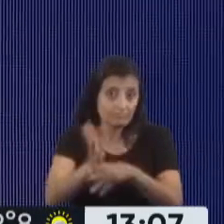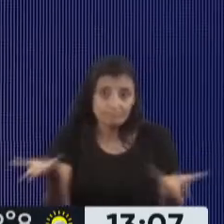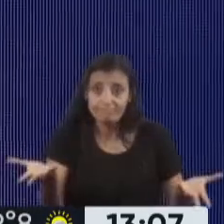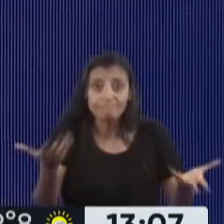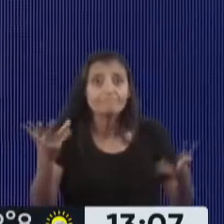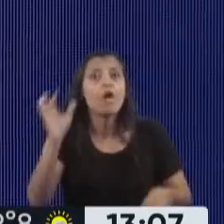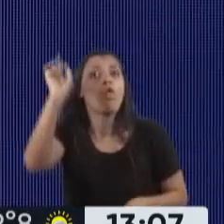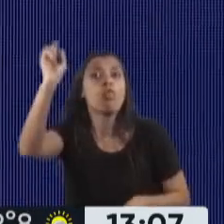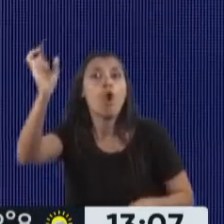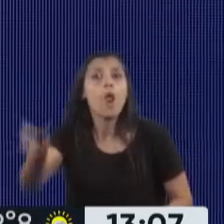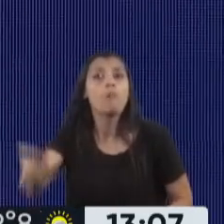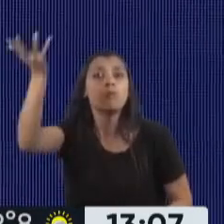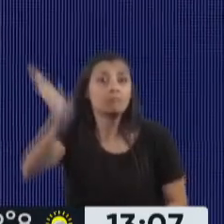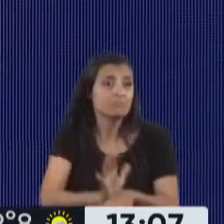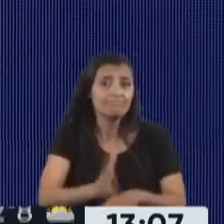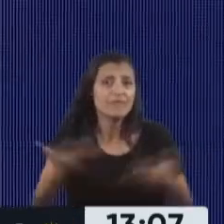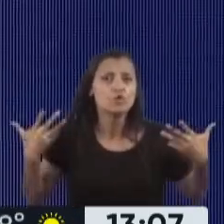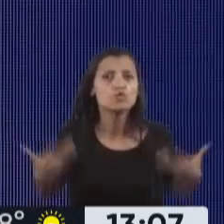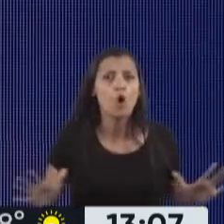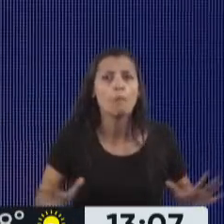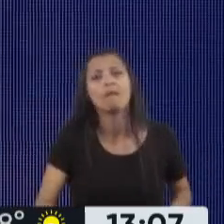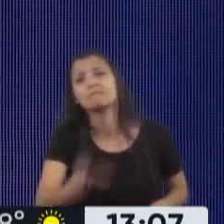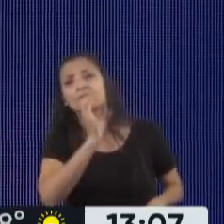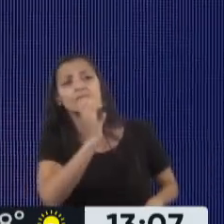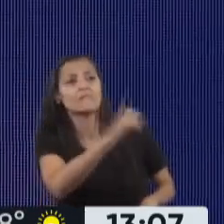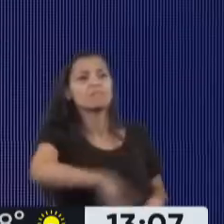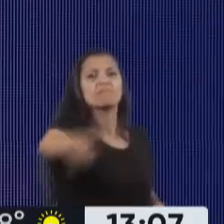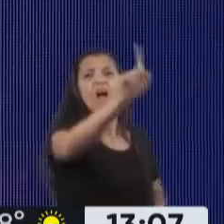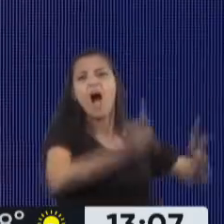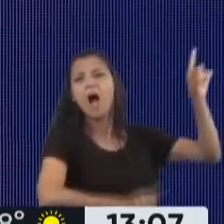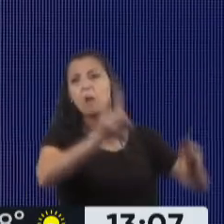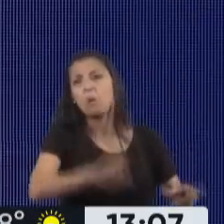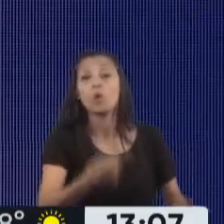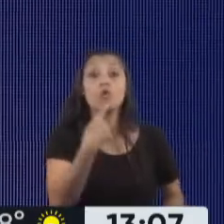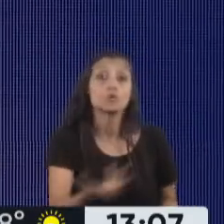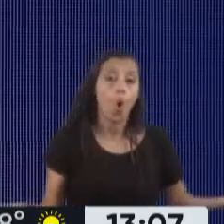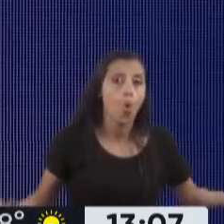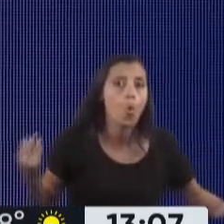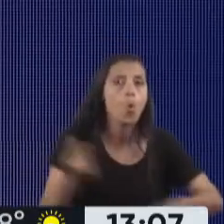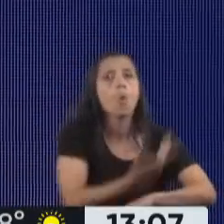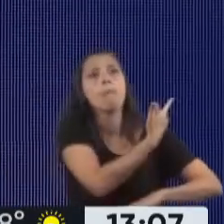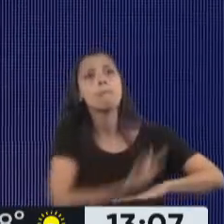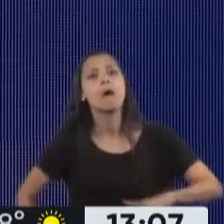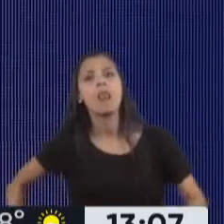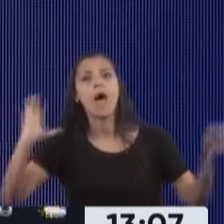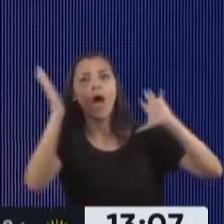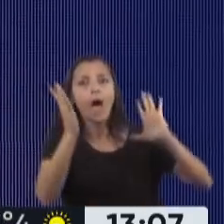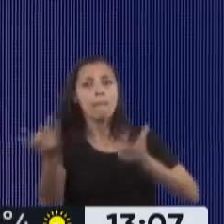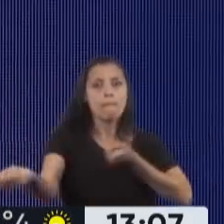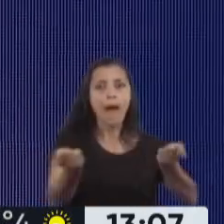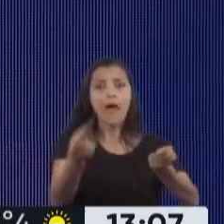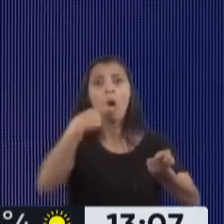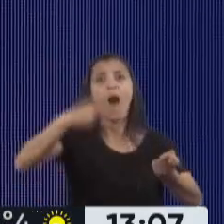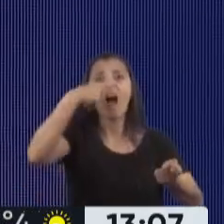que un sinceramiento, porque me causa gracia la deshonestidad intelectual de algunos diciendo, no, Milei llegó y devaluó. Digamos, como si